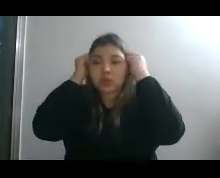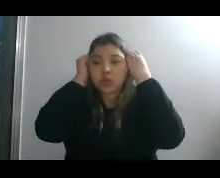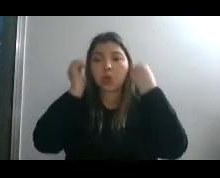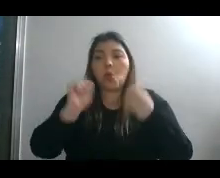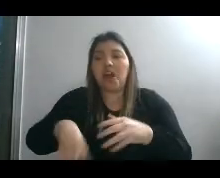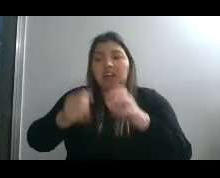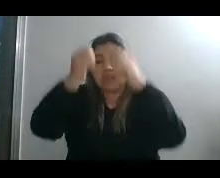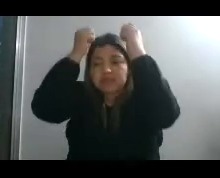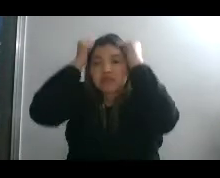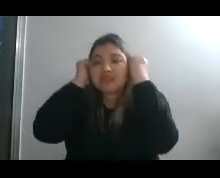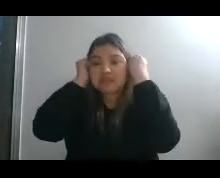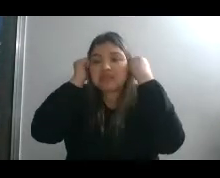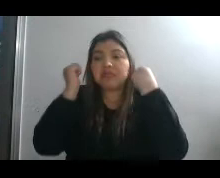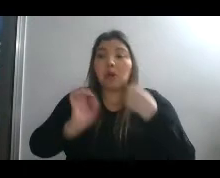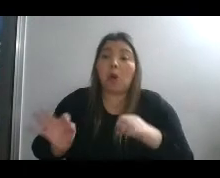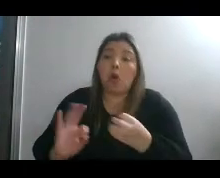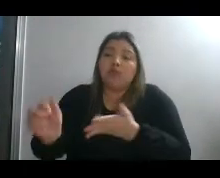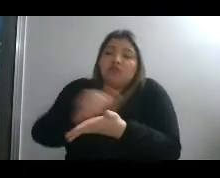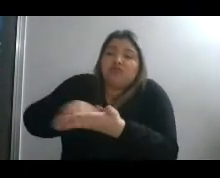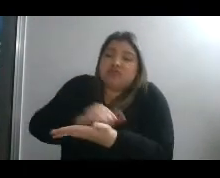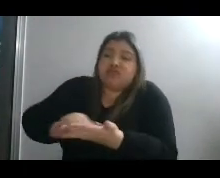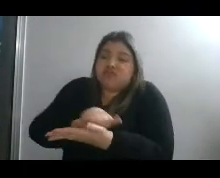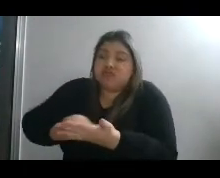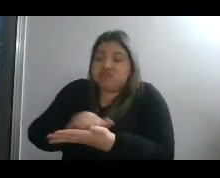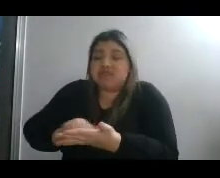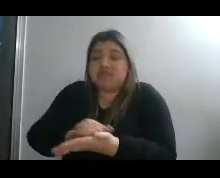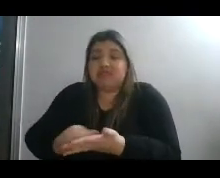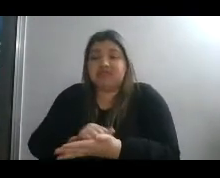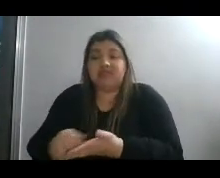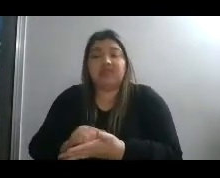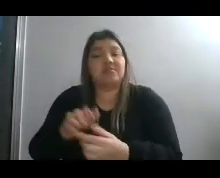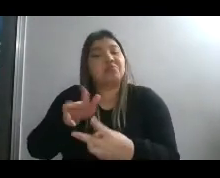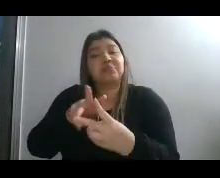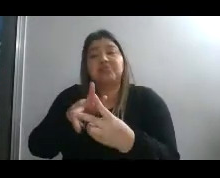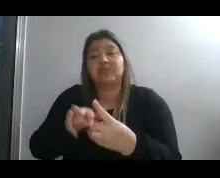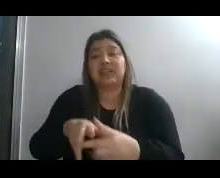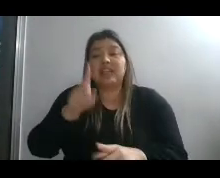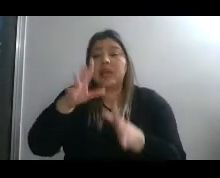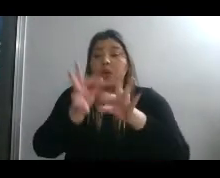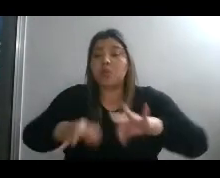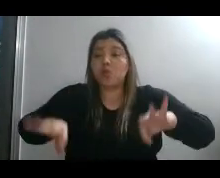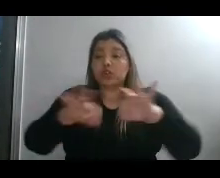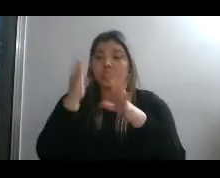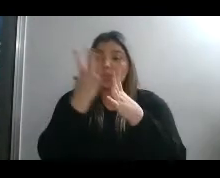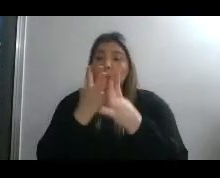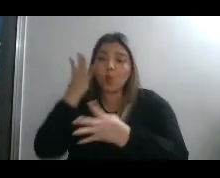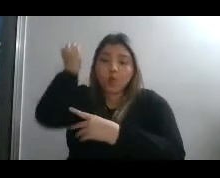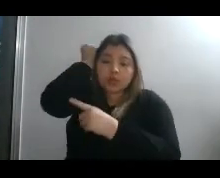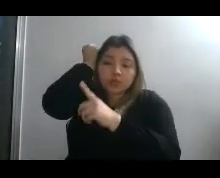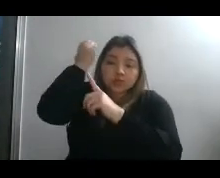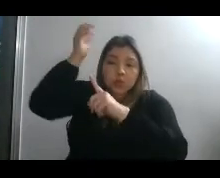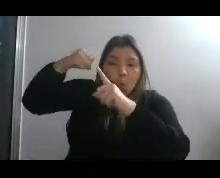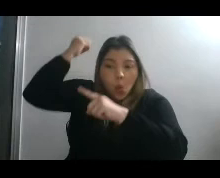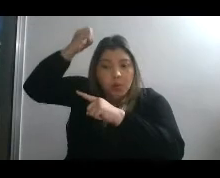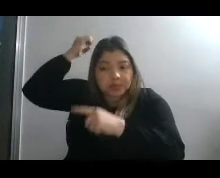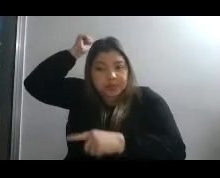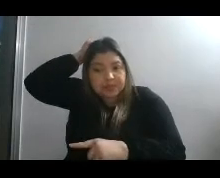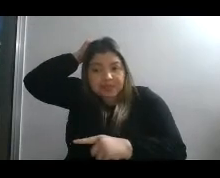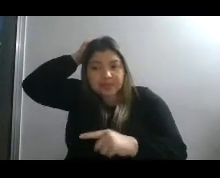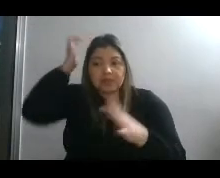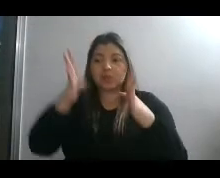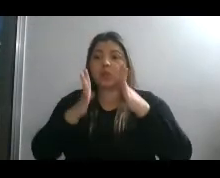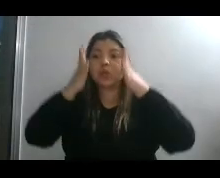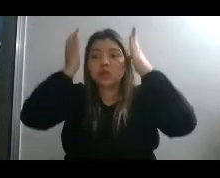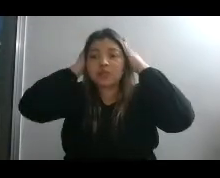lavable. La indicación es que el cabello esté totalmente recogido y debe ser cubierto en su totalidad, incluyendo las